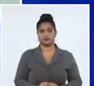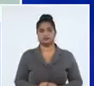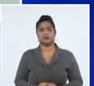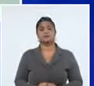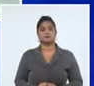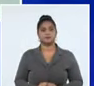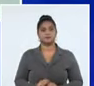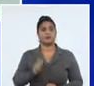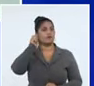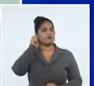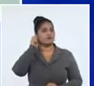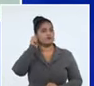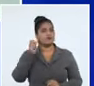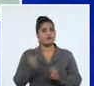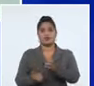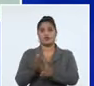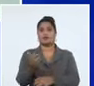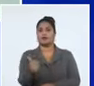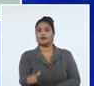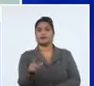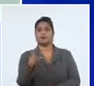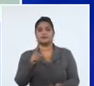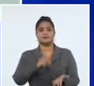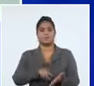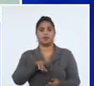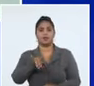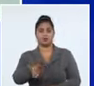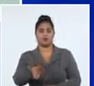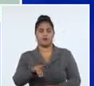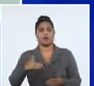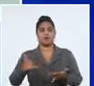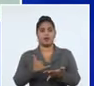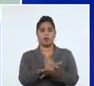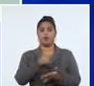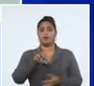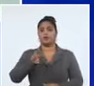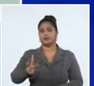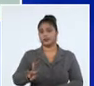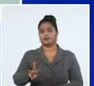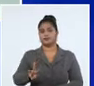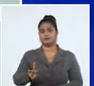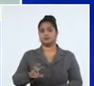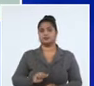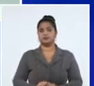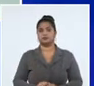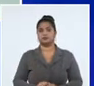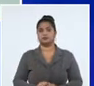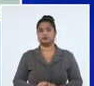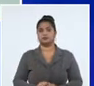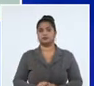Florida 10, Céspedes 9 y Maguayú 3, y Najasa está reportando